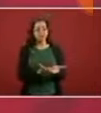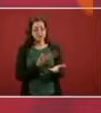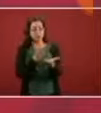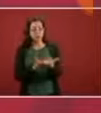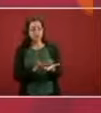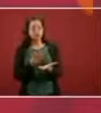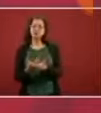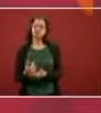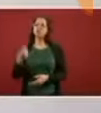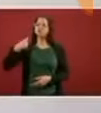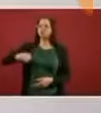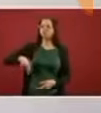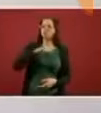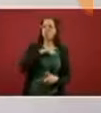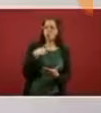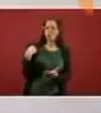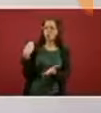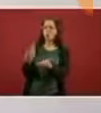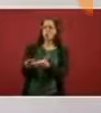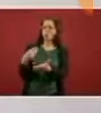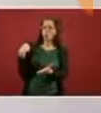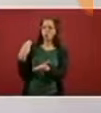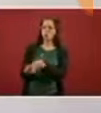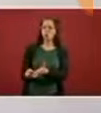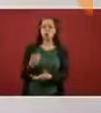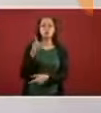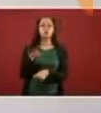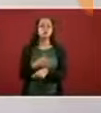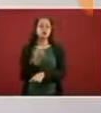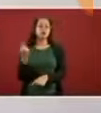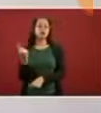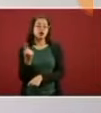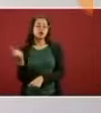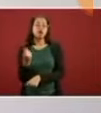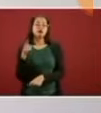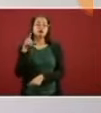de que se trata de un organismo autónomo